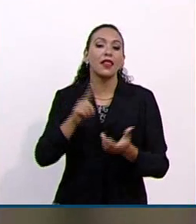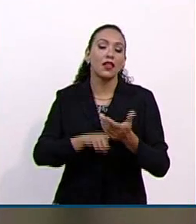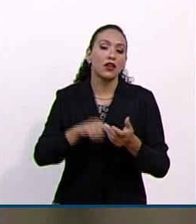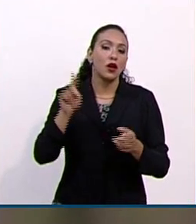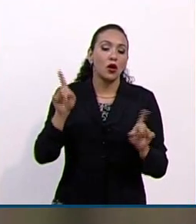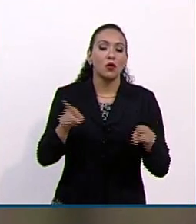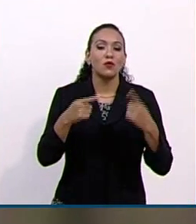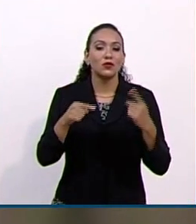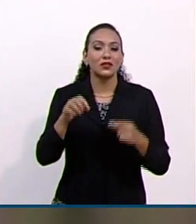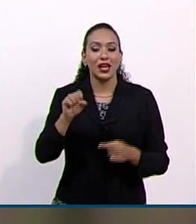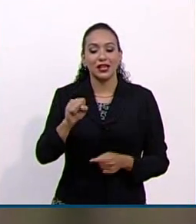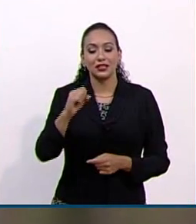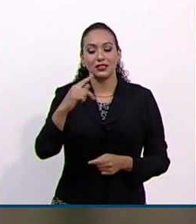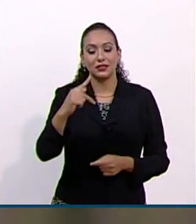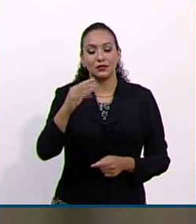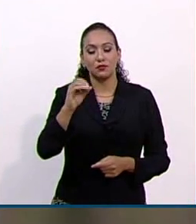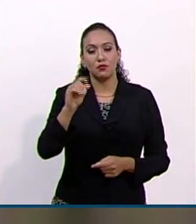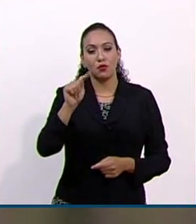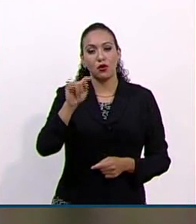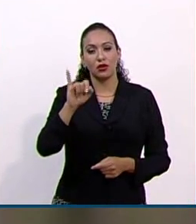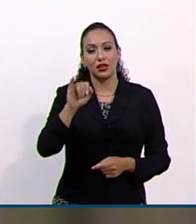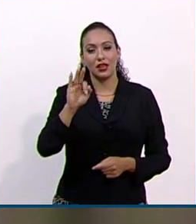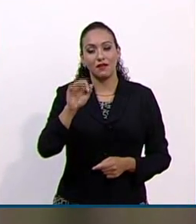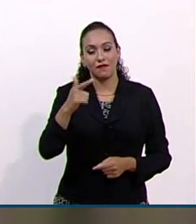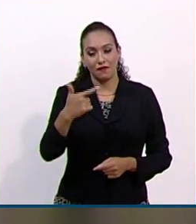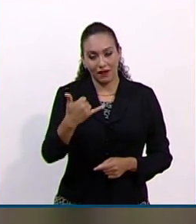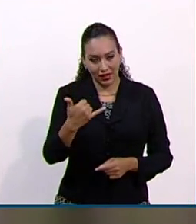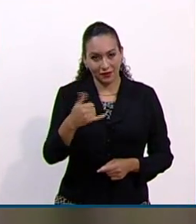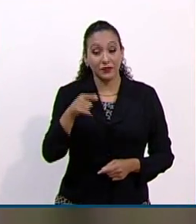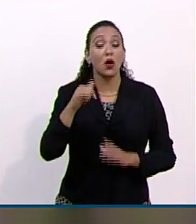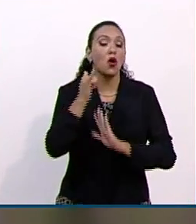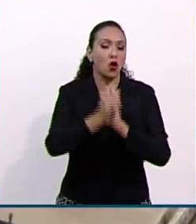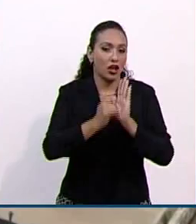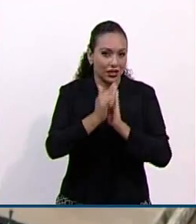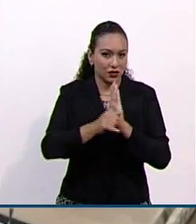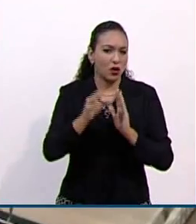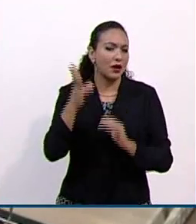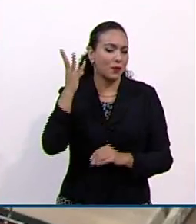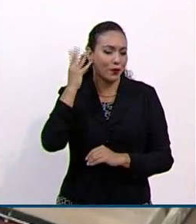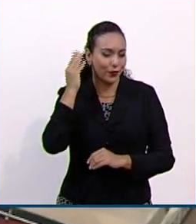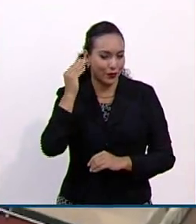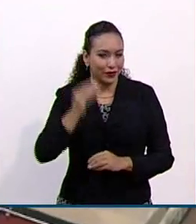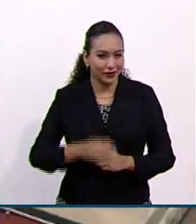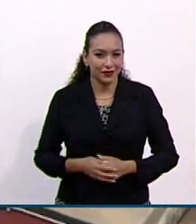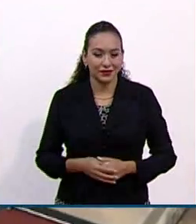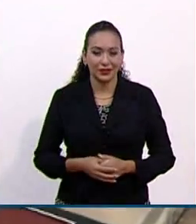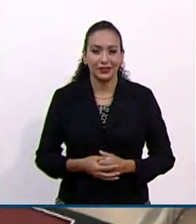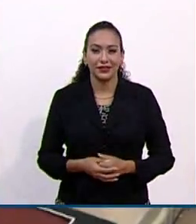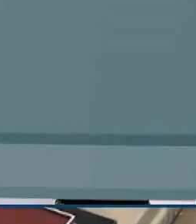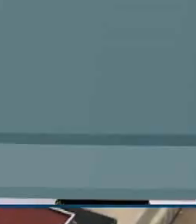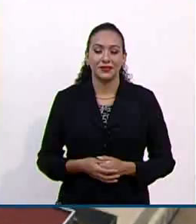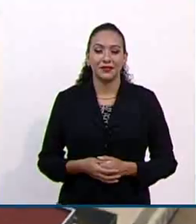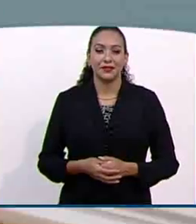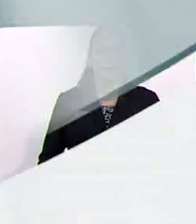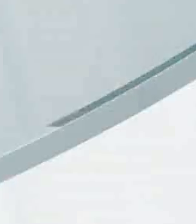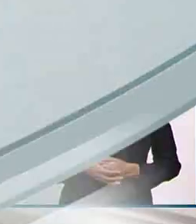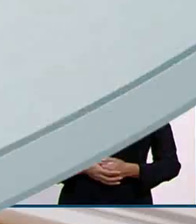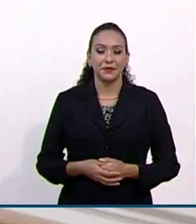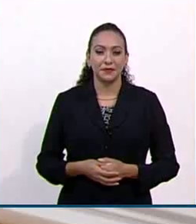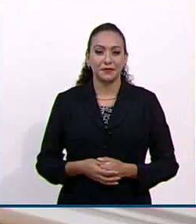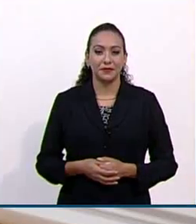de música Spotify y en el canal de YouTube del Consejo de la Judicatura Federal.